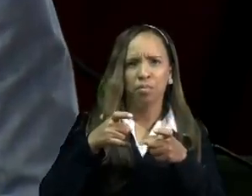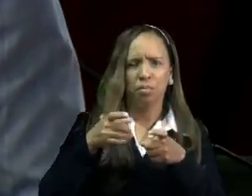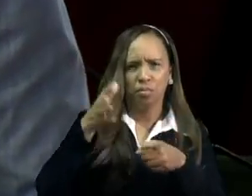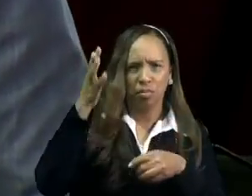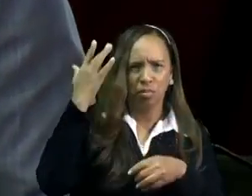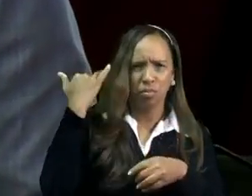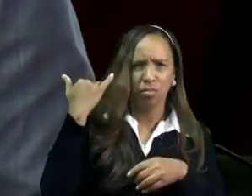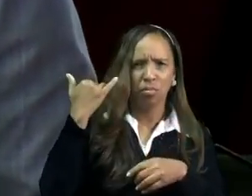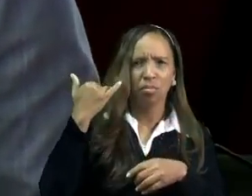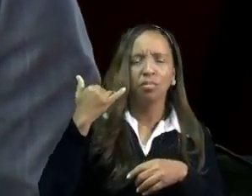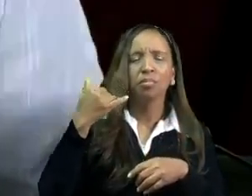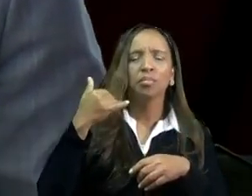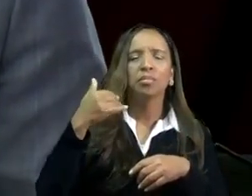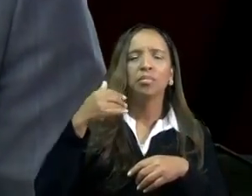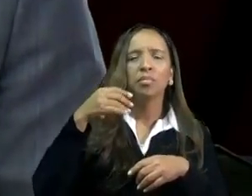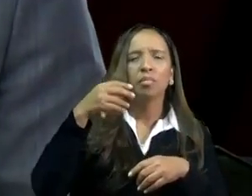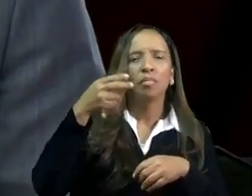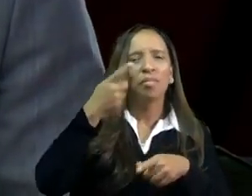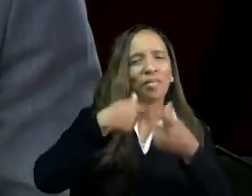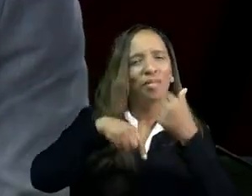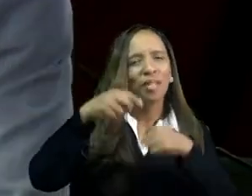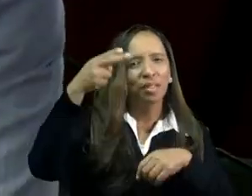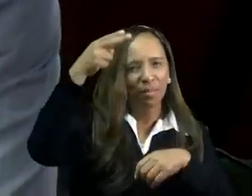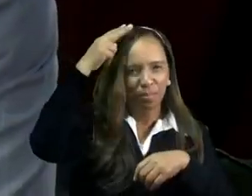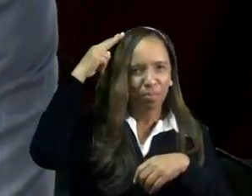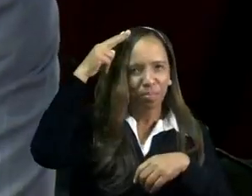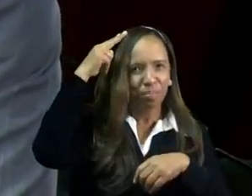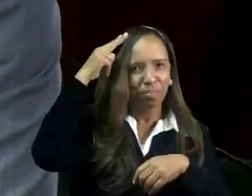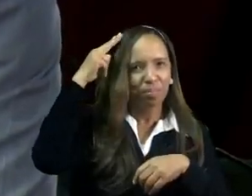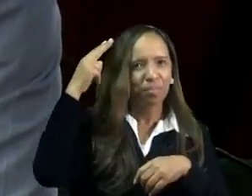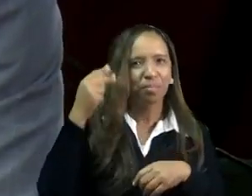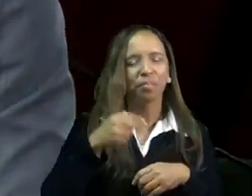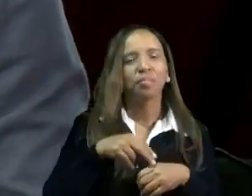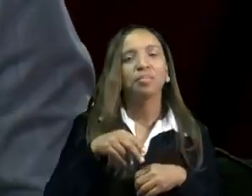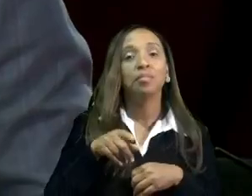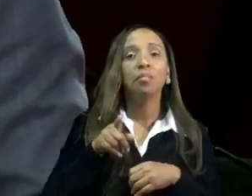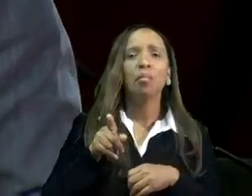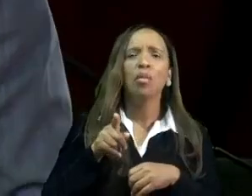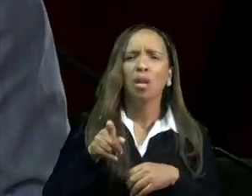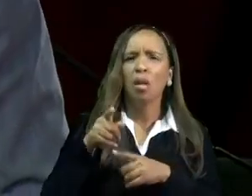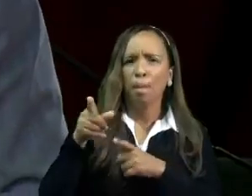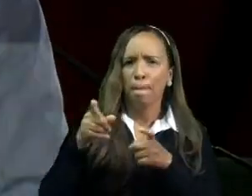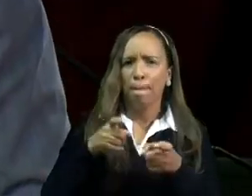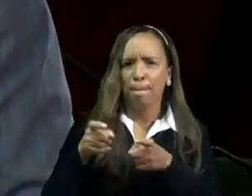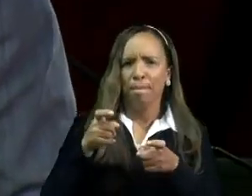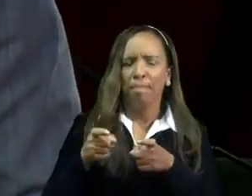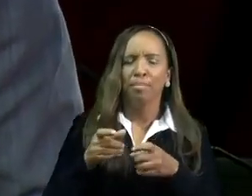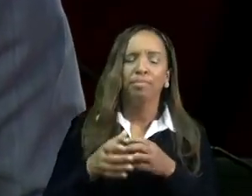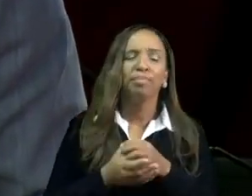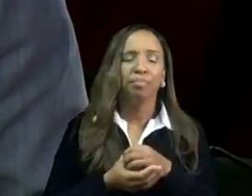4.100 millones y que con el tema del gran hoyo fiscal de los bancos,